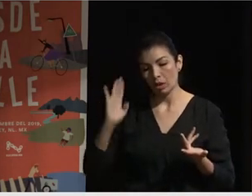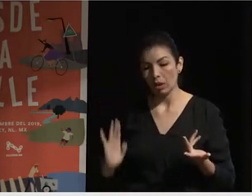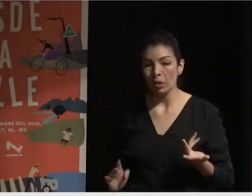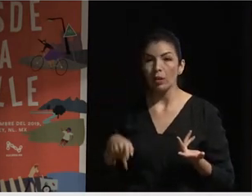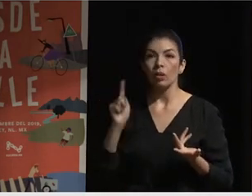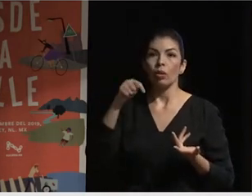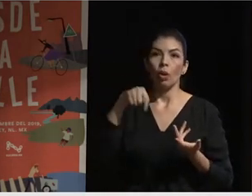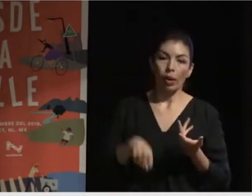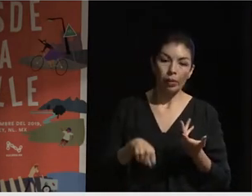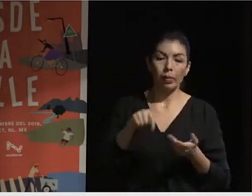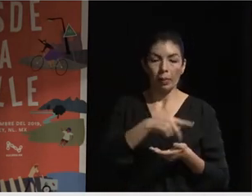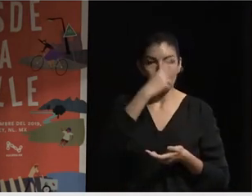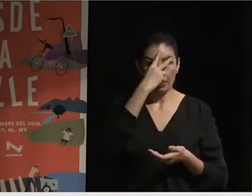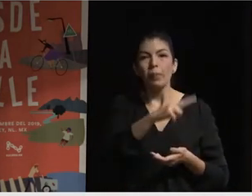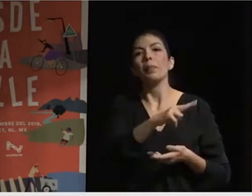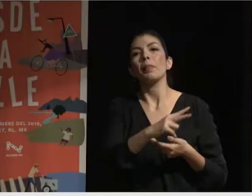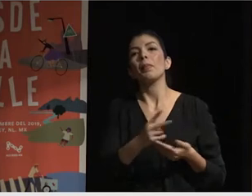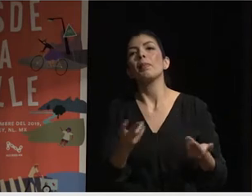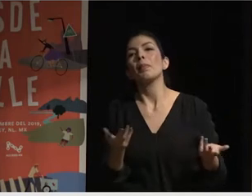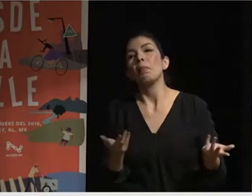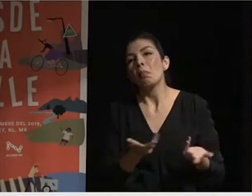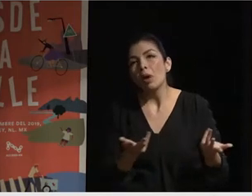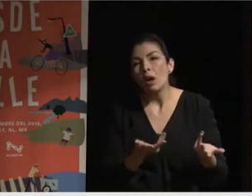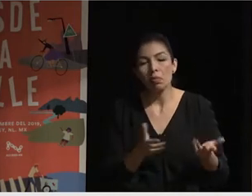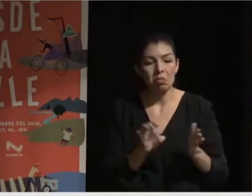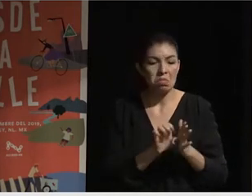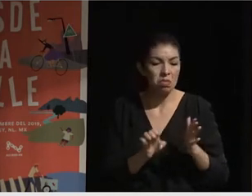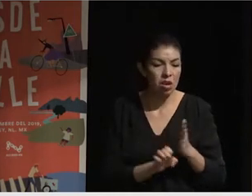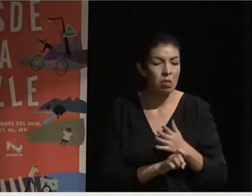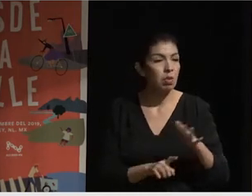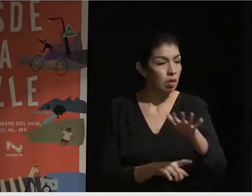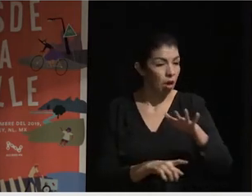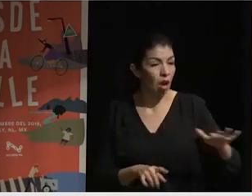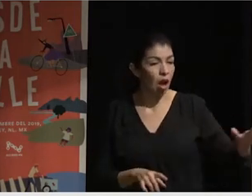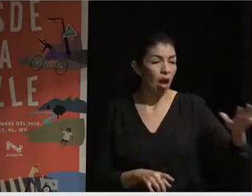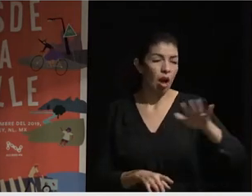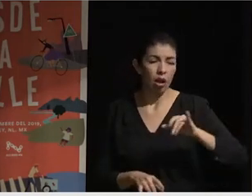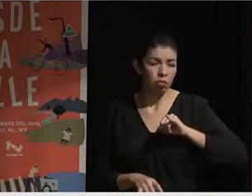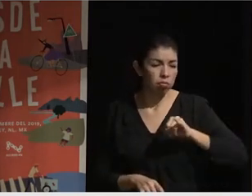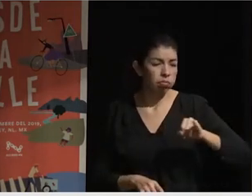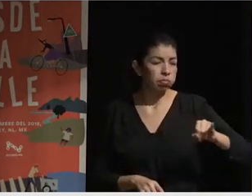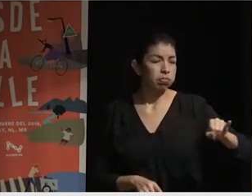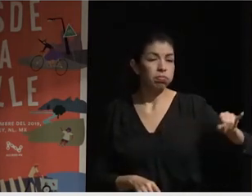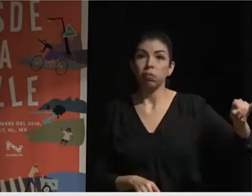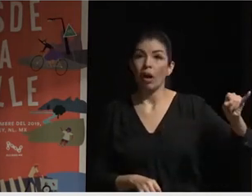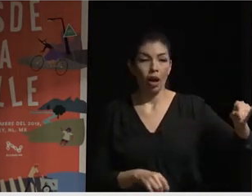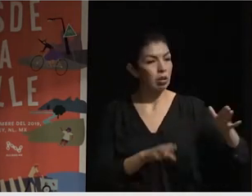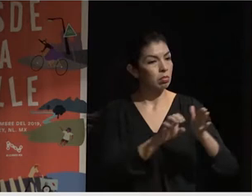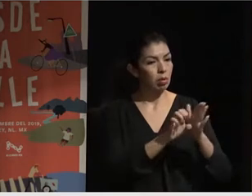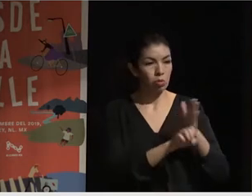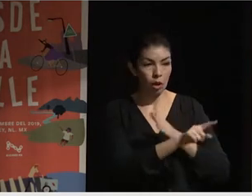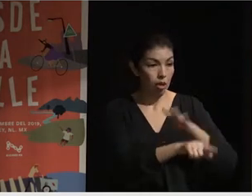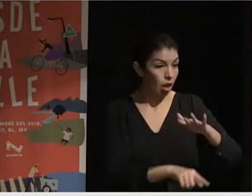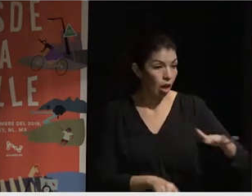tienen acceso a los servicios básicos, que tienen trabajos informales, que viven en algún tipo de pobreza extrema y hasta ahí no